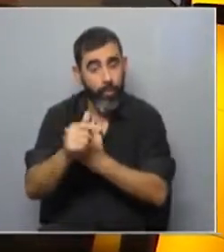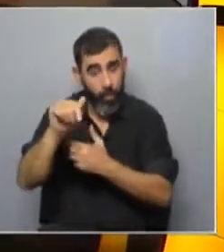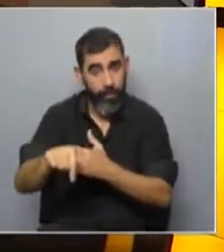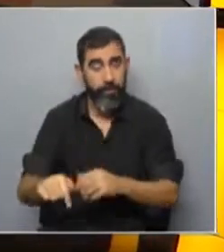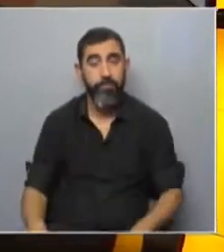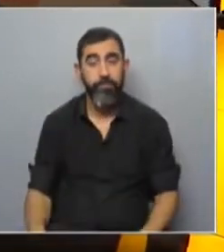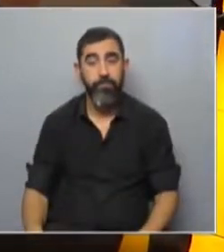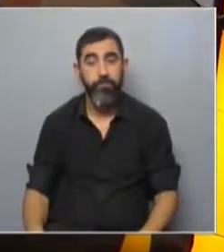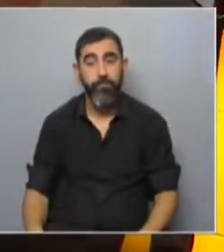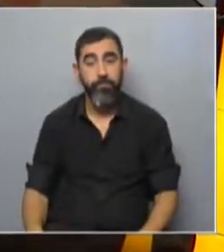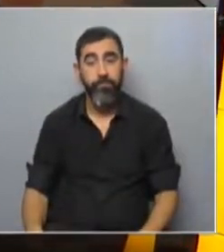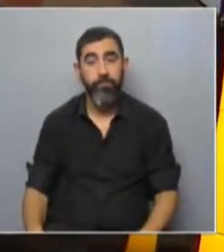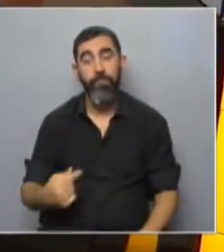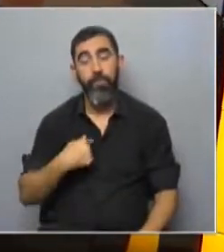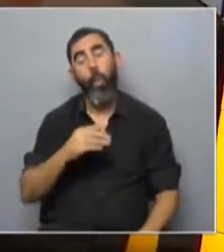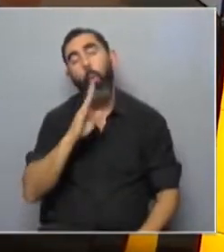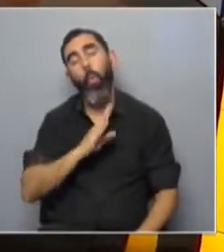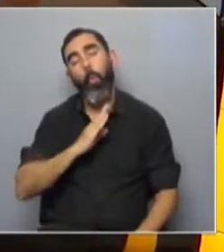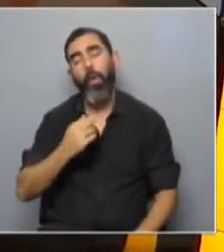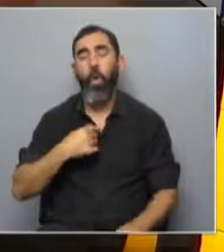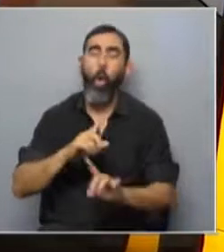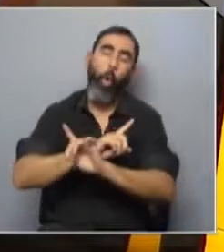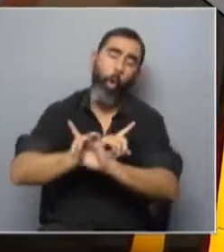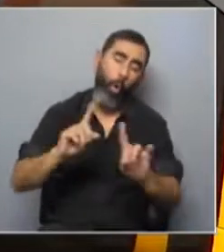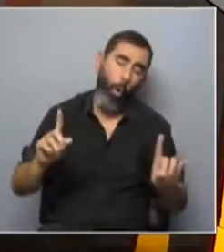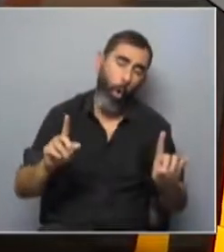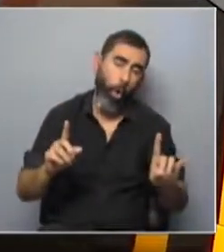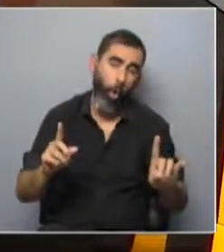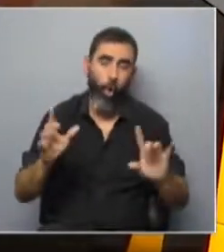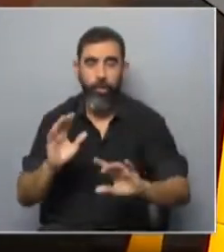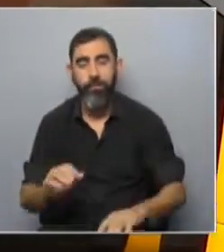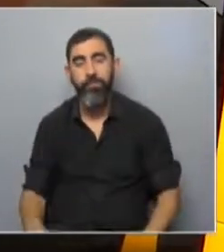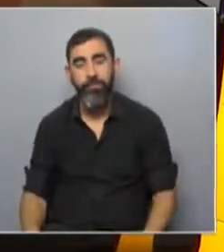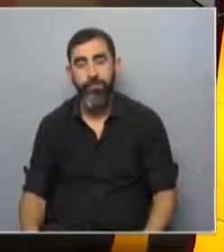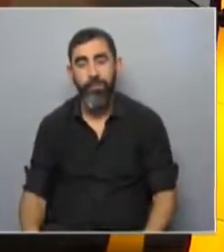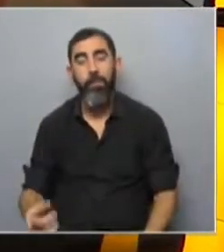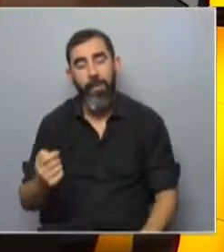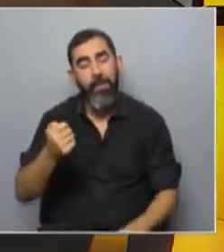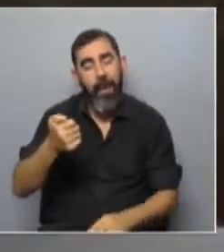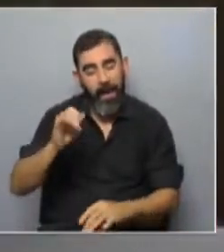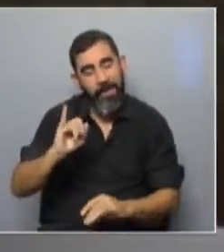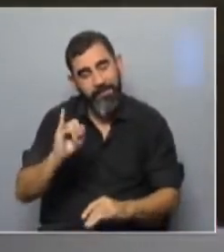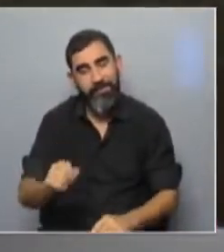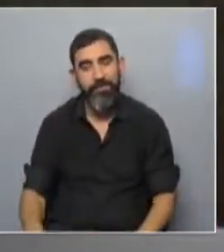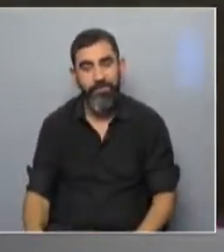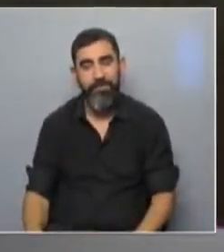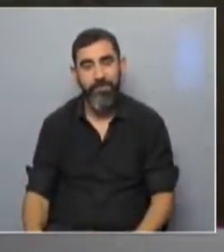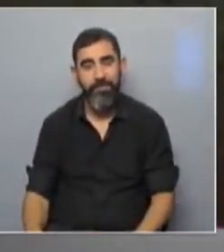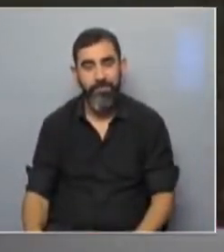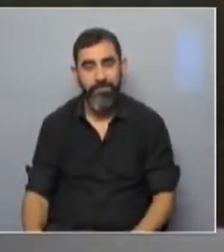Como yo soy una persona modesta, te voy a decir, no es para tanto. Pero casi. Tranquilo